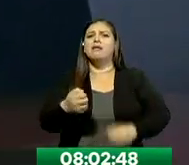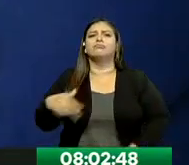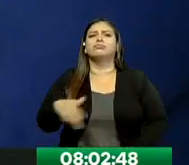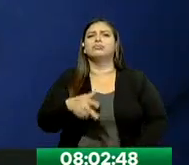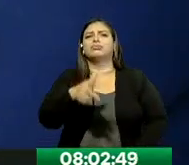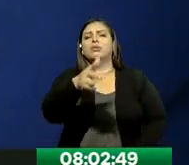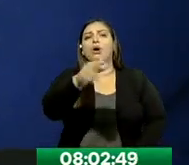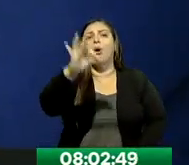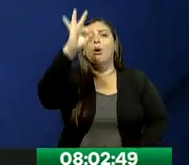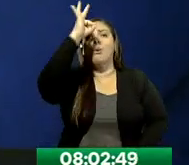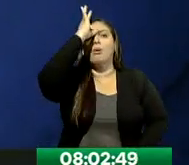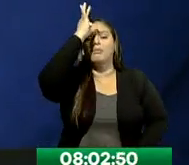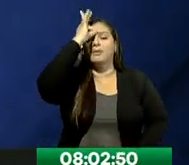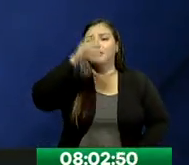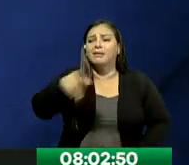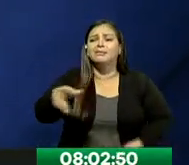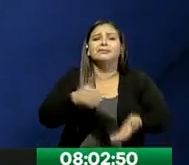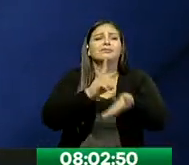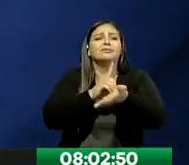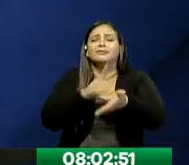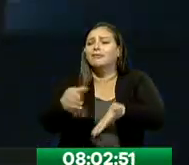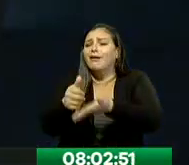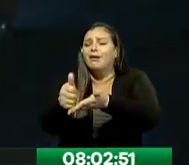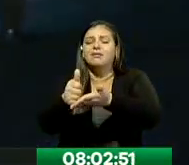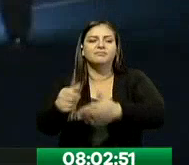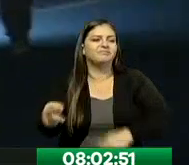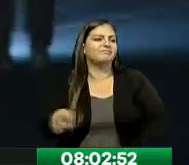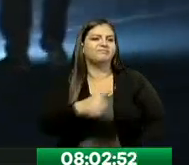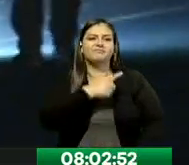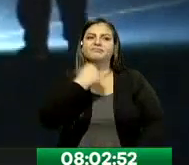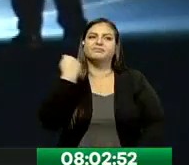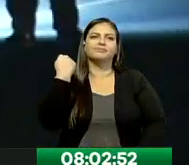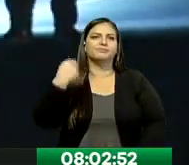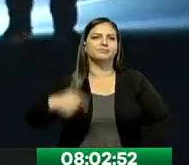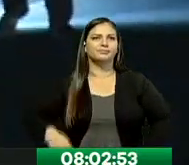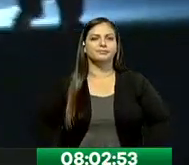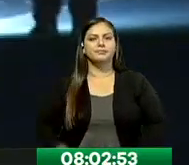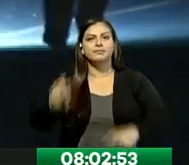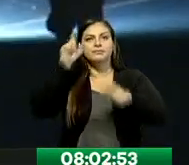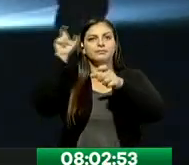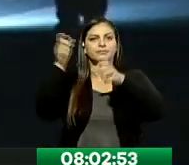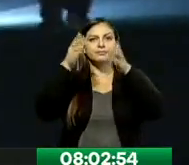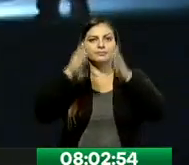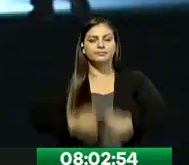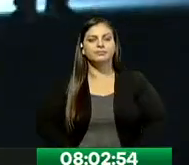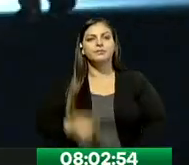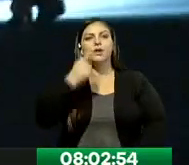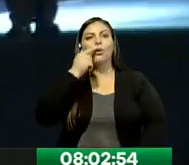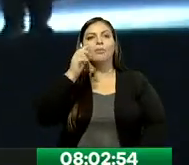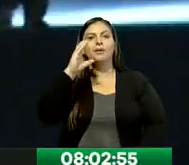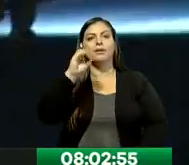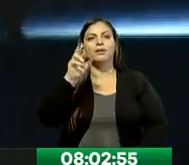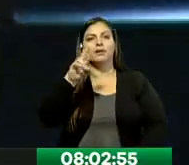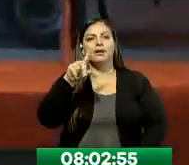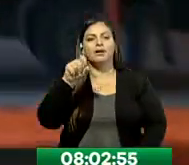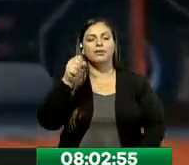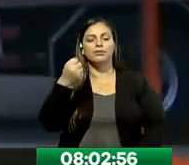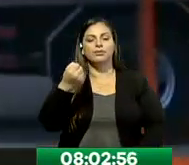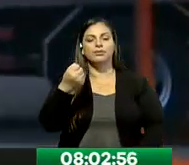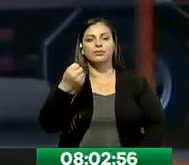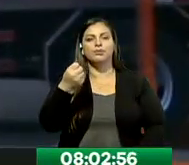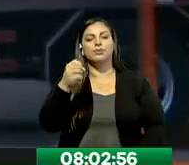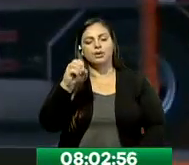deceso. Según el fiscal Carlos Bustamante, la comerciante retornaba del mercado Caraguay